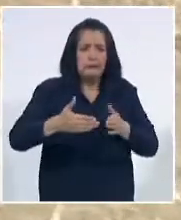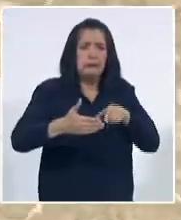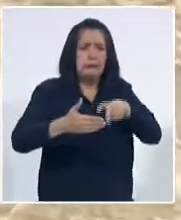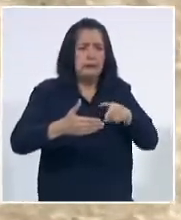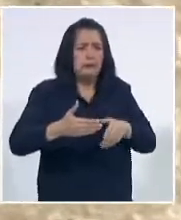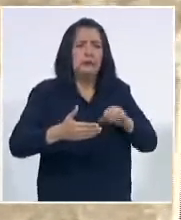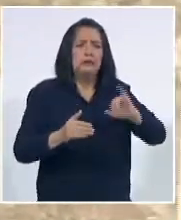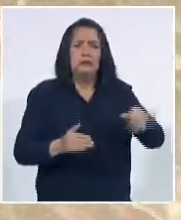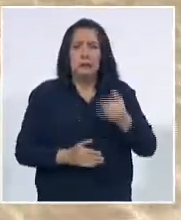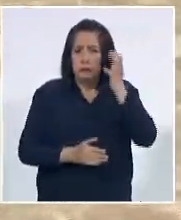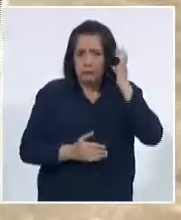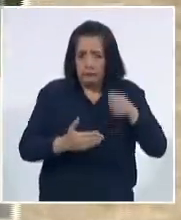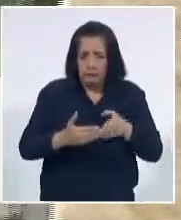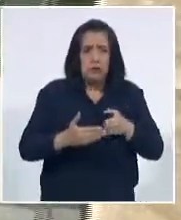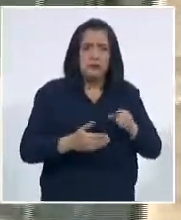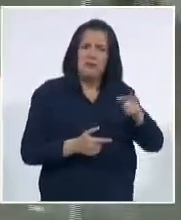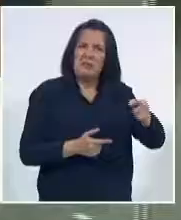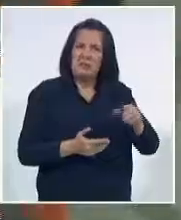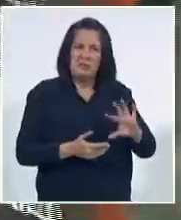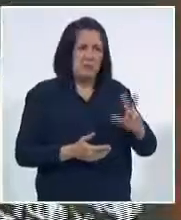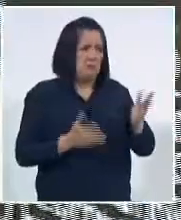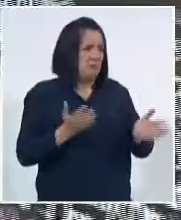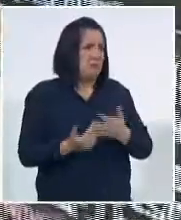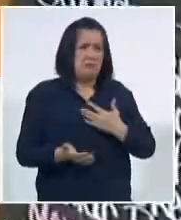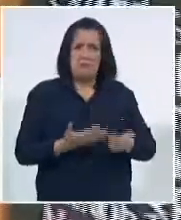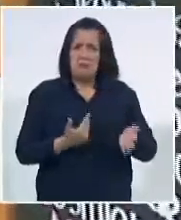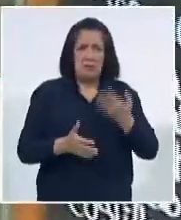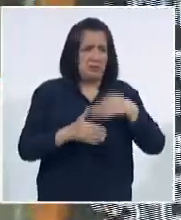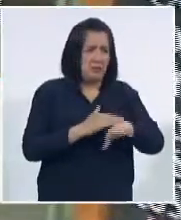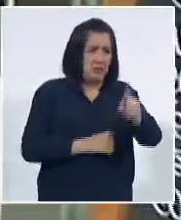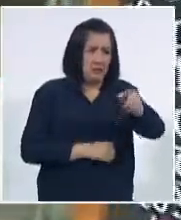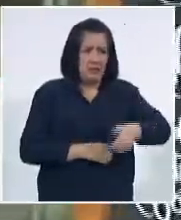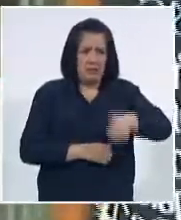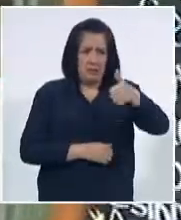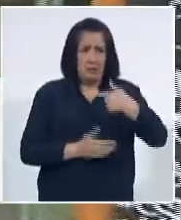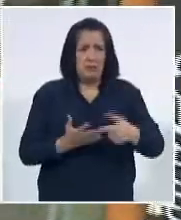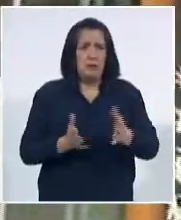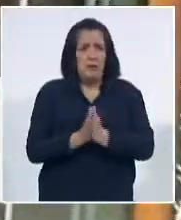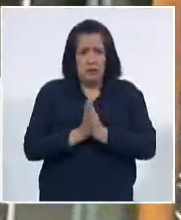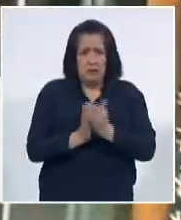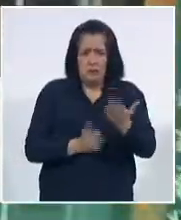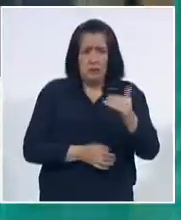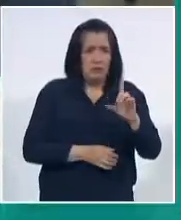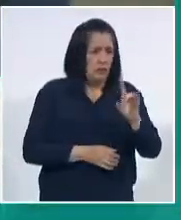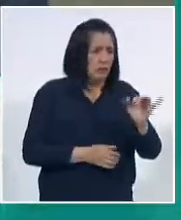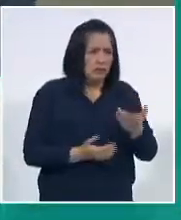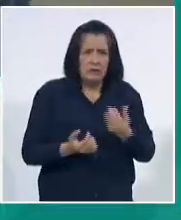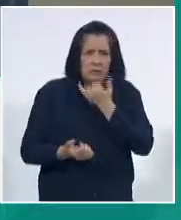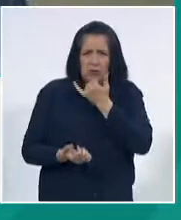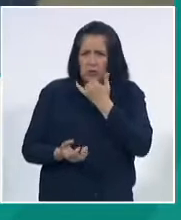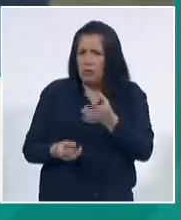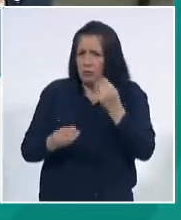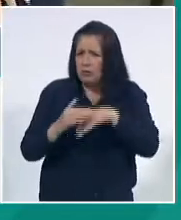en San Juan de Miraflores. Pero los delincuentes no han tenido reparos para ingresar. Acá tenemos al dueño. Queremos que nos cuente, señor Edwin, ¿cómo es que esos sujetos ingresan a su